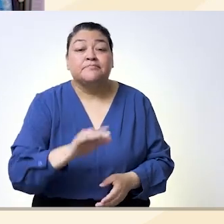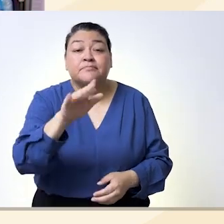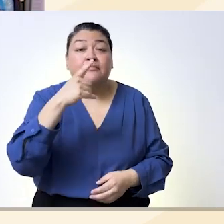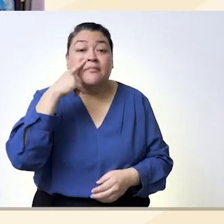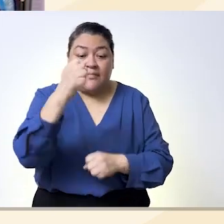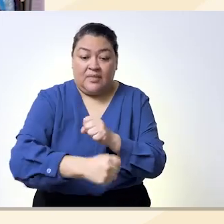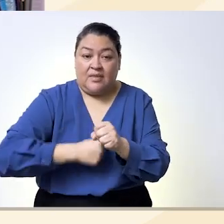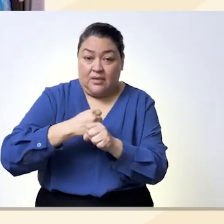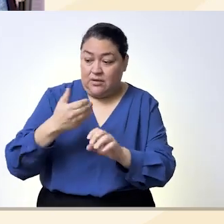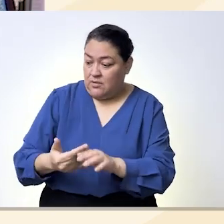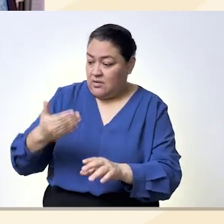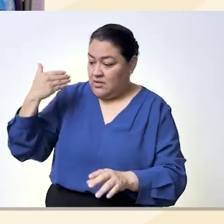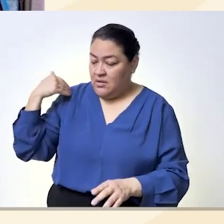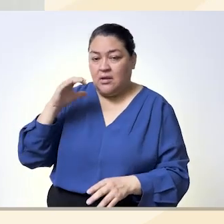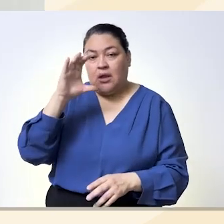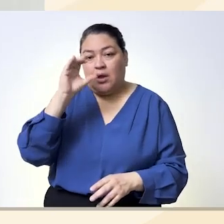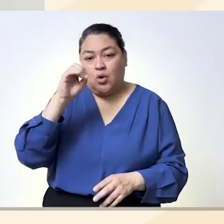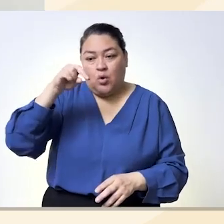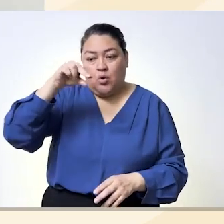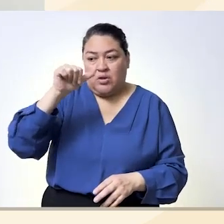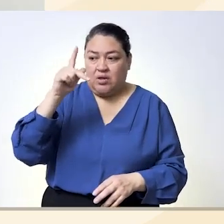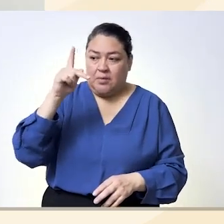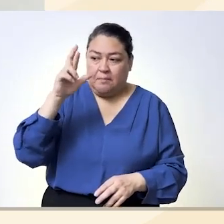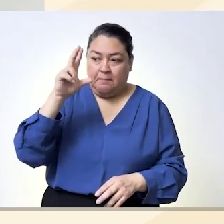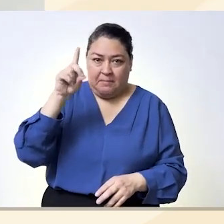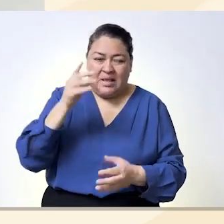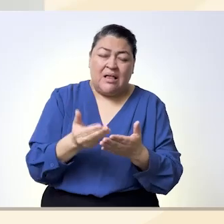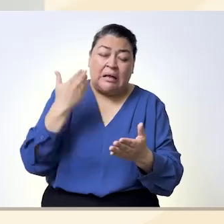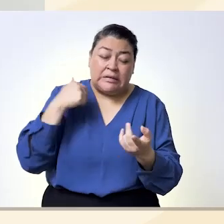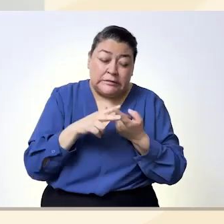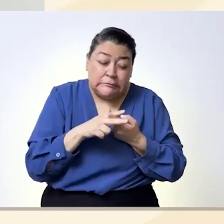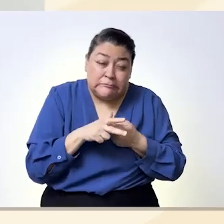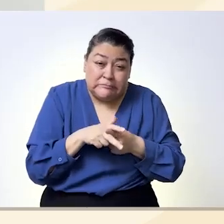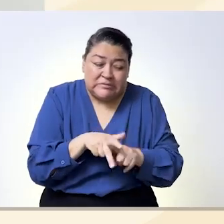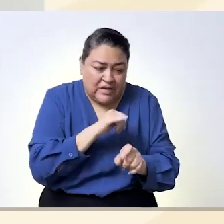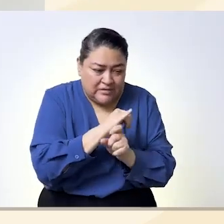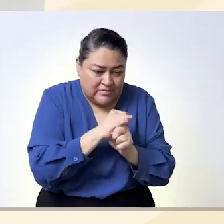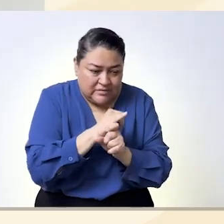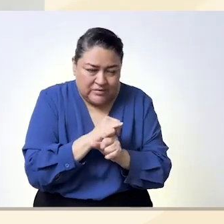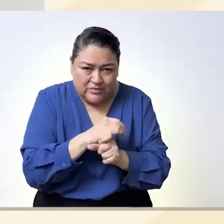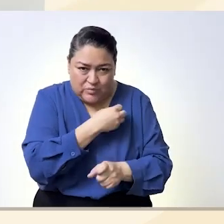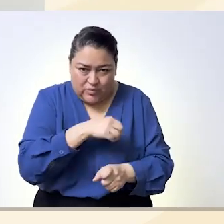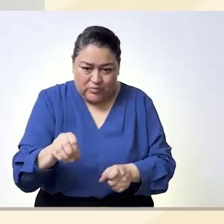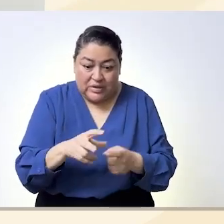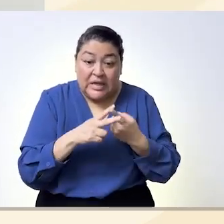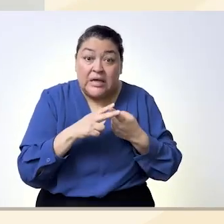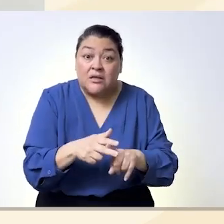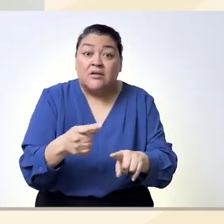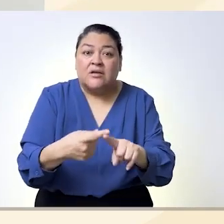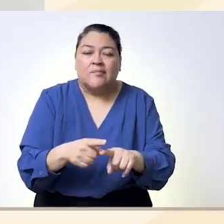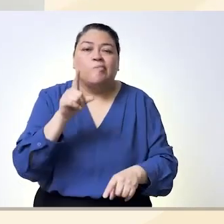las narrativas de odio. Las primeras que aparecían eran las que se dicen en contra de las mujeres, sobre todo las mujeres movilizadas, ¿no?